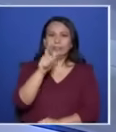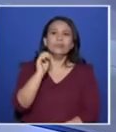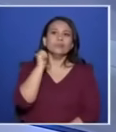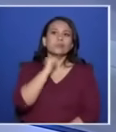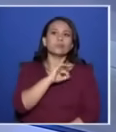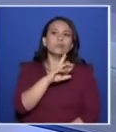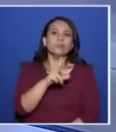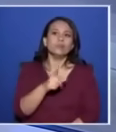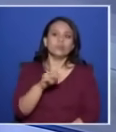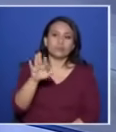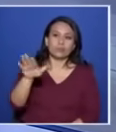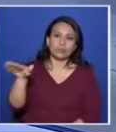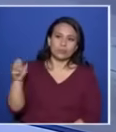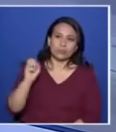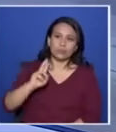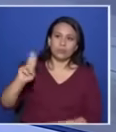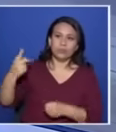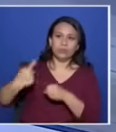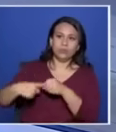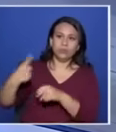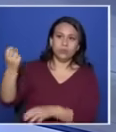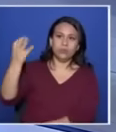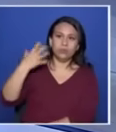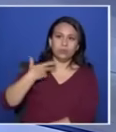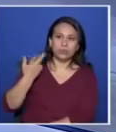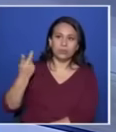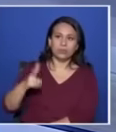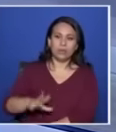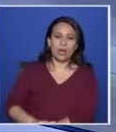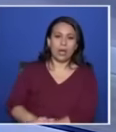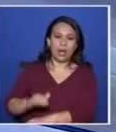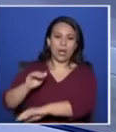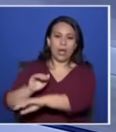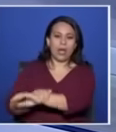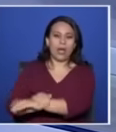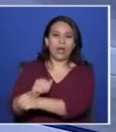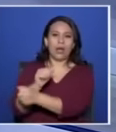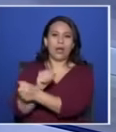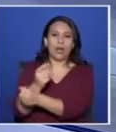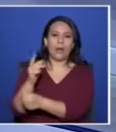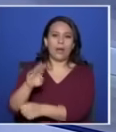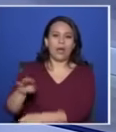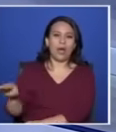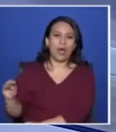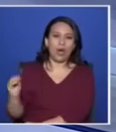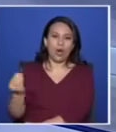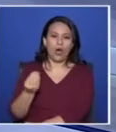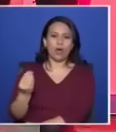a estudiantes en el sur de Quito. Como cuenta Carlos Luis Carrillo, entre los aprehendidos hay menores de edad.